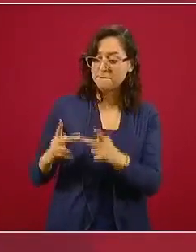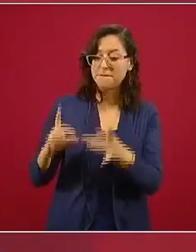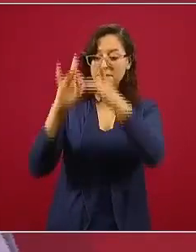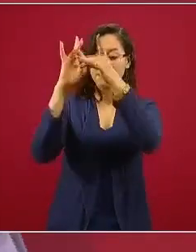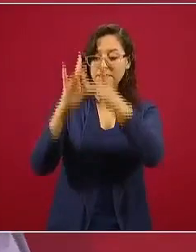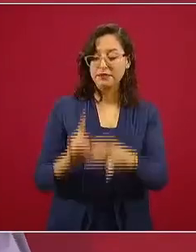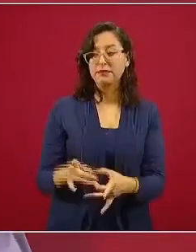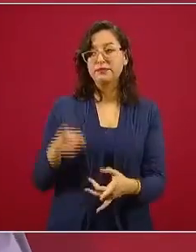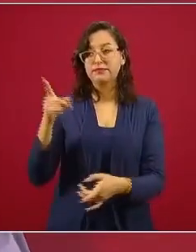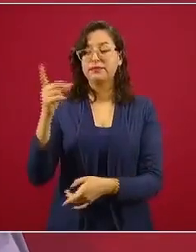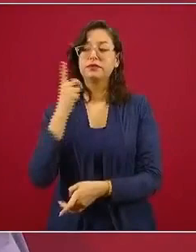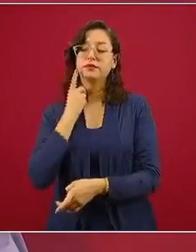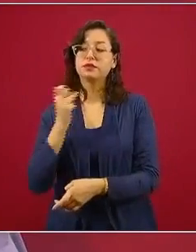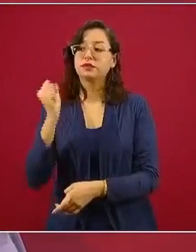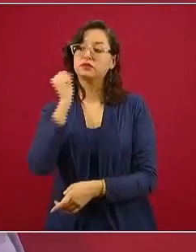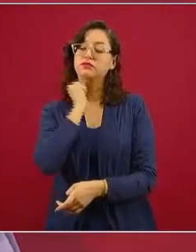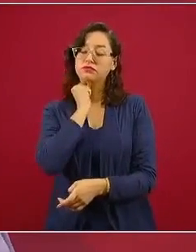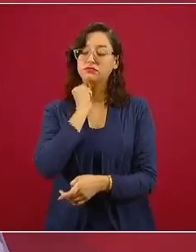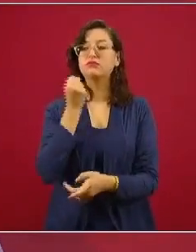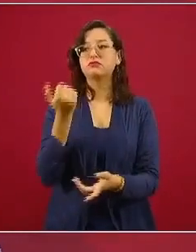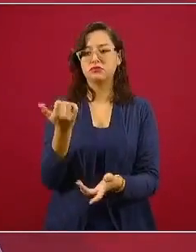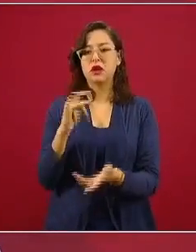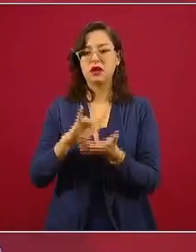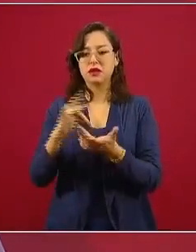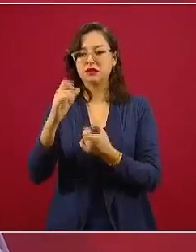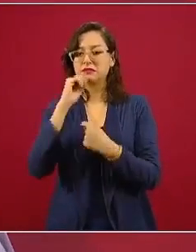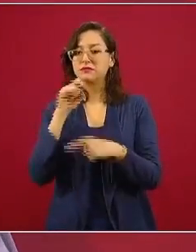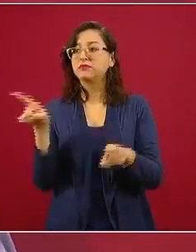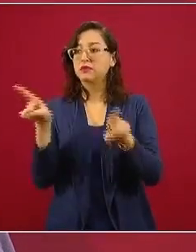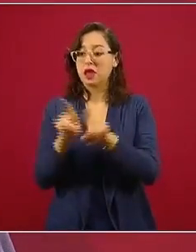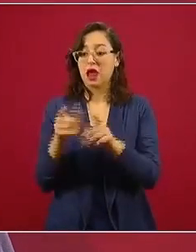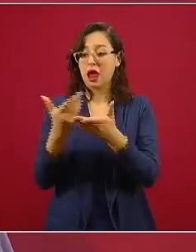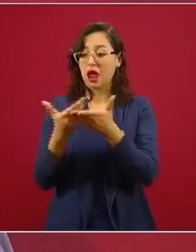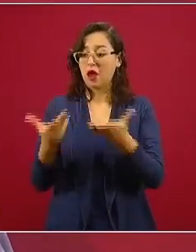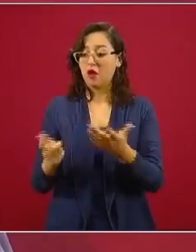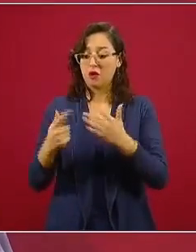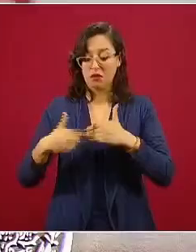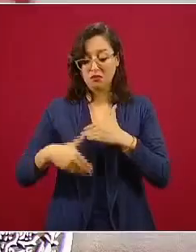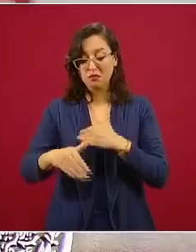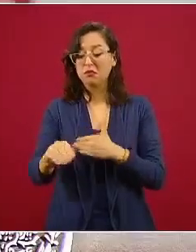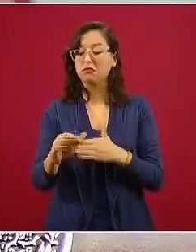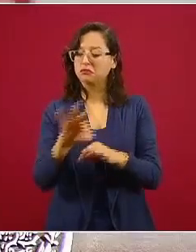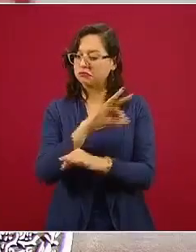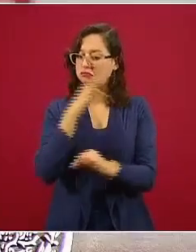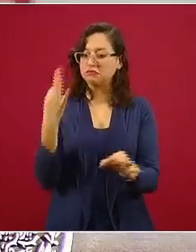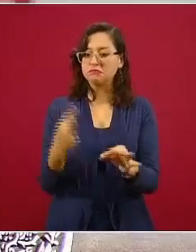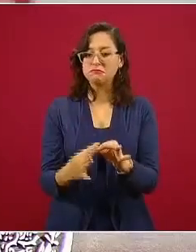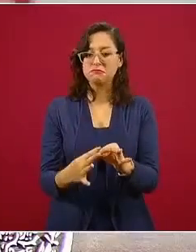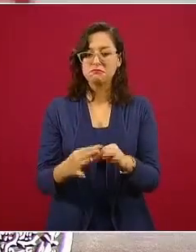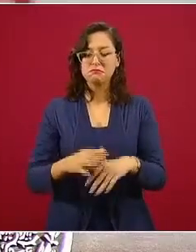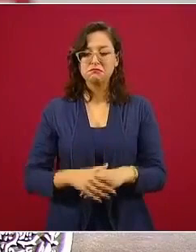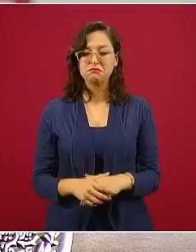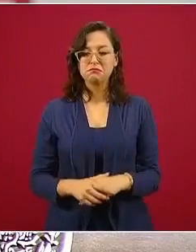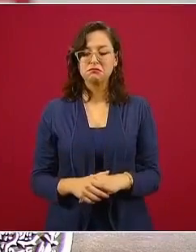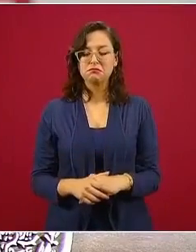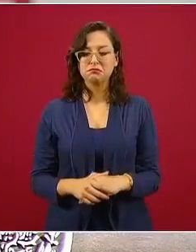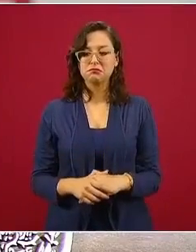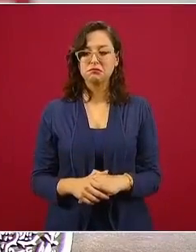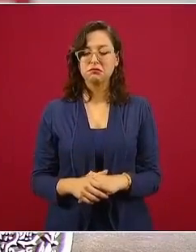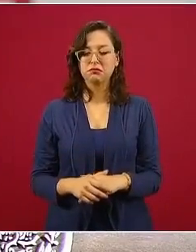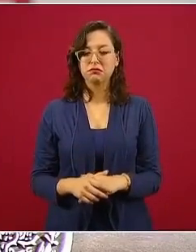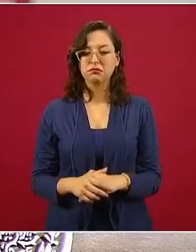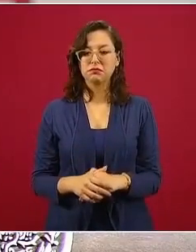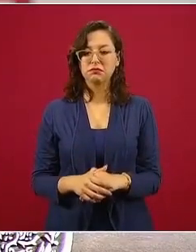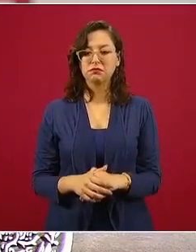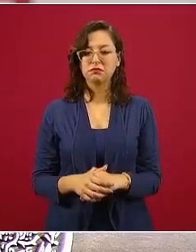el consejero jurídico, listos para esta tarea. A mí nada más me resta agradecer al extraordinario